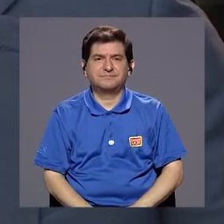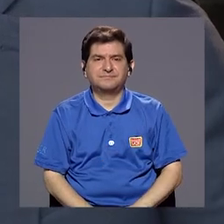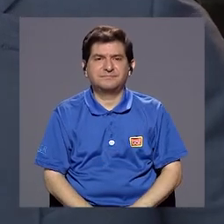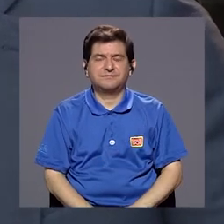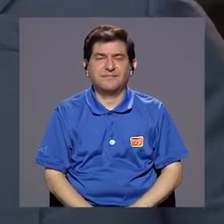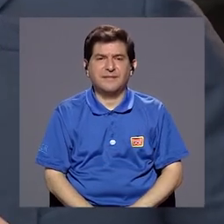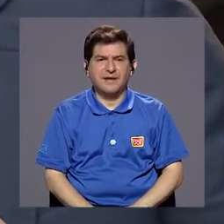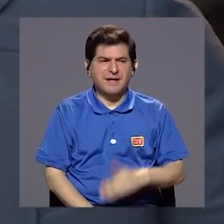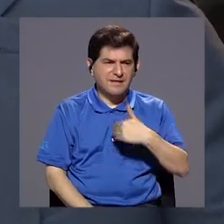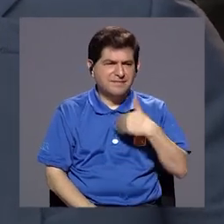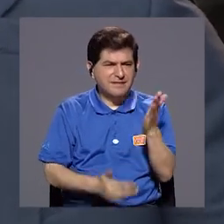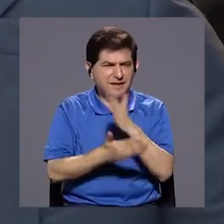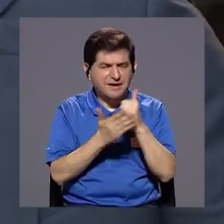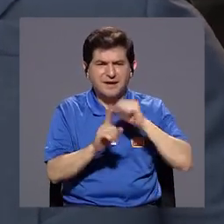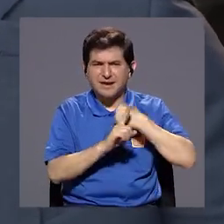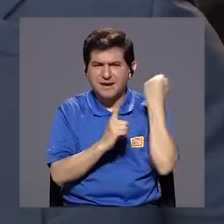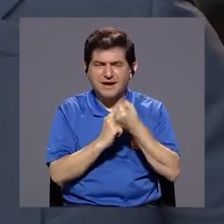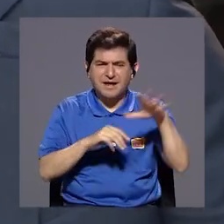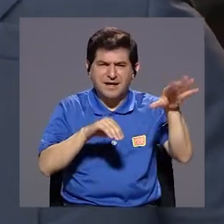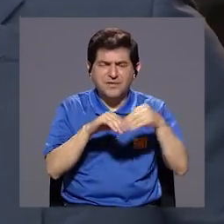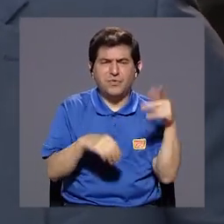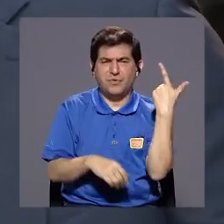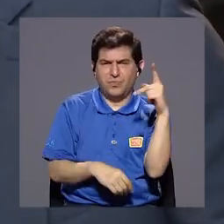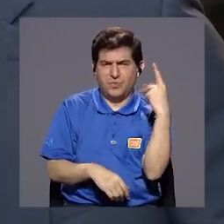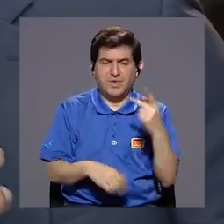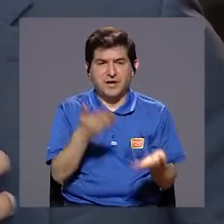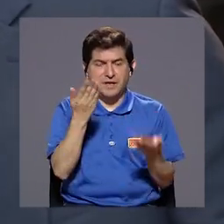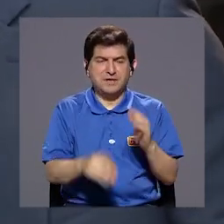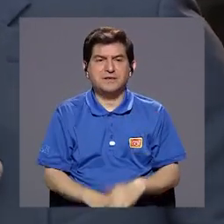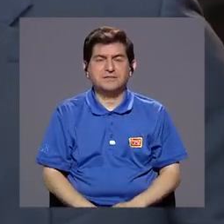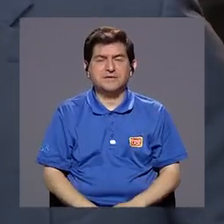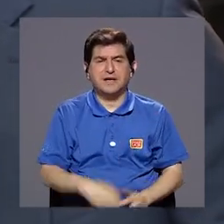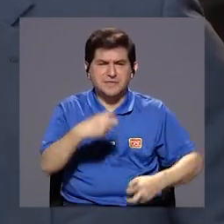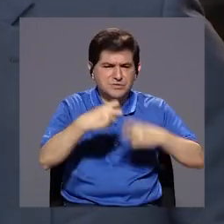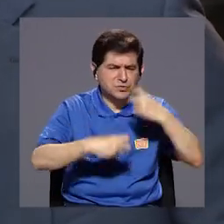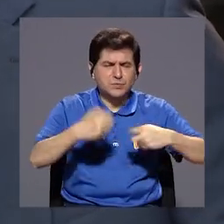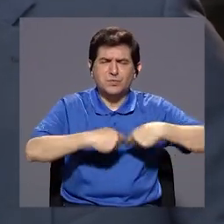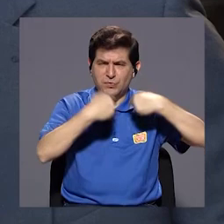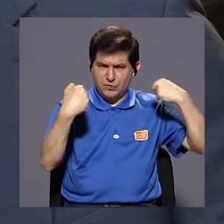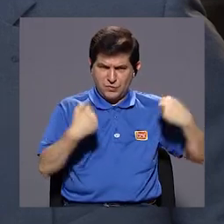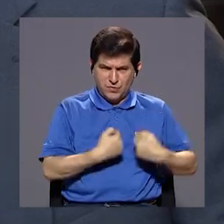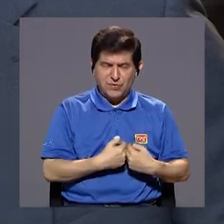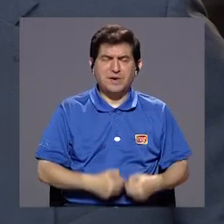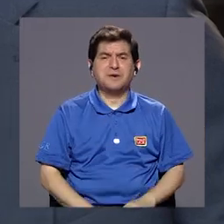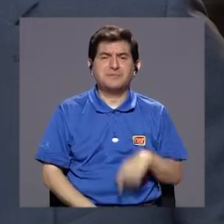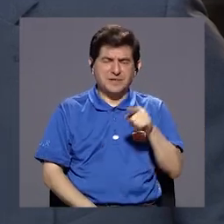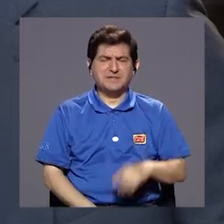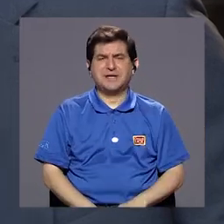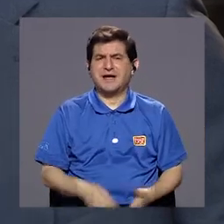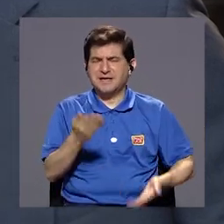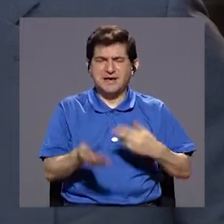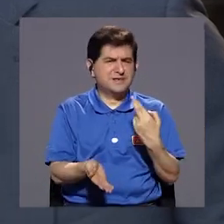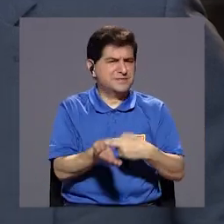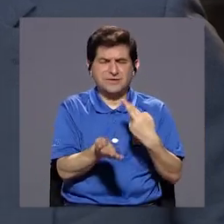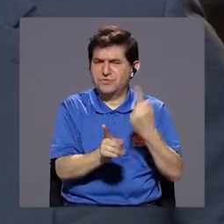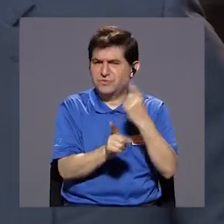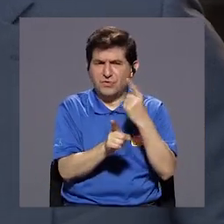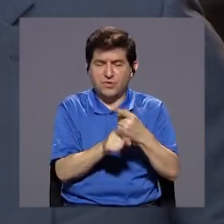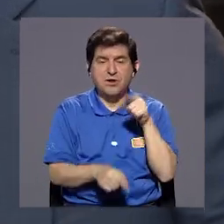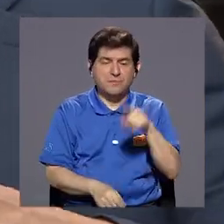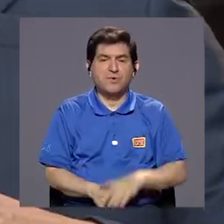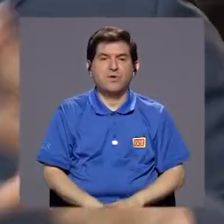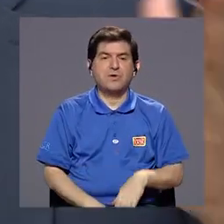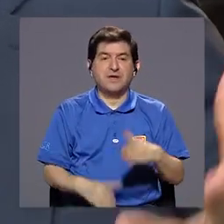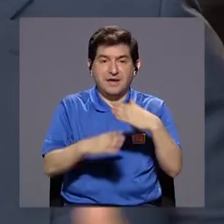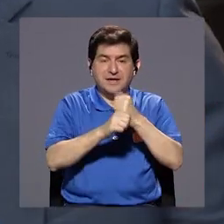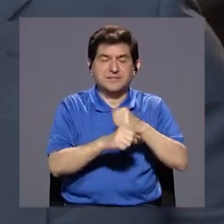el tener algunas condiciones adicionales de riesgo, como por ejemplo algunas anormalidades cardíacas que producen arritmias y que pueden formar coágulos.